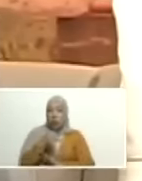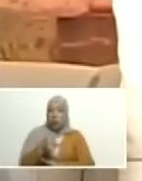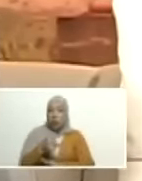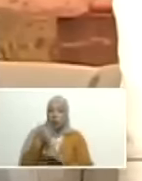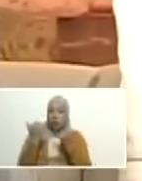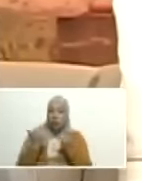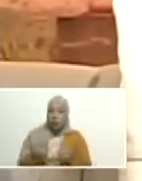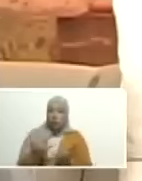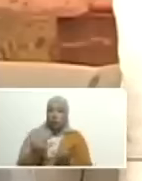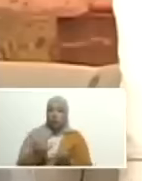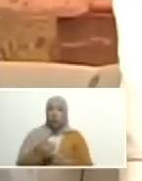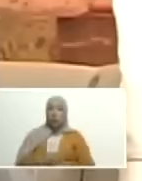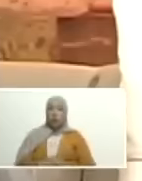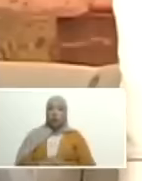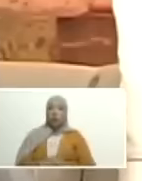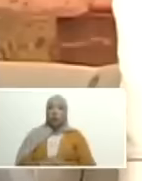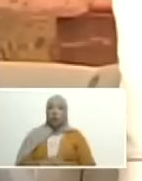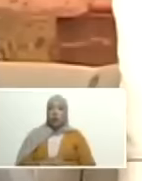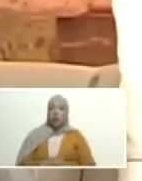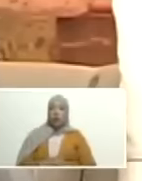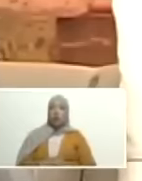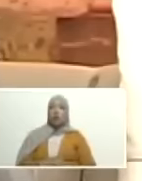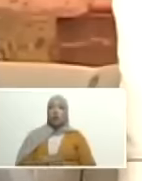está en el basural de la historia.